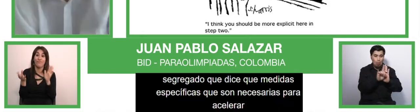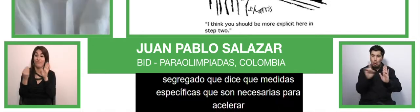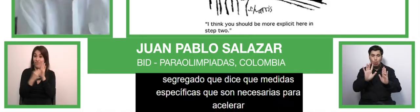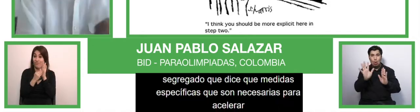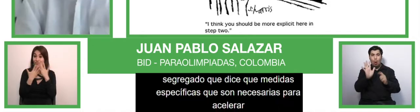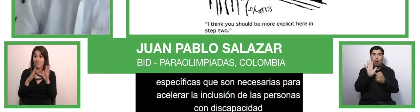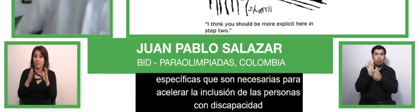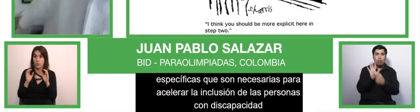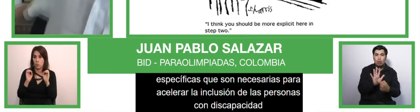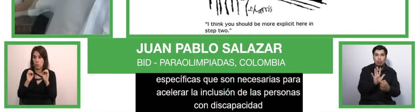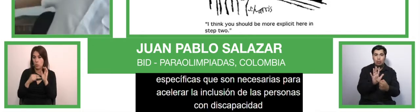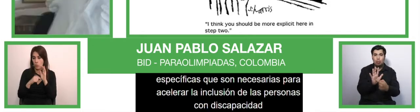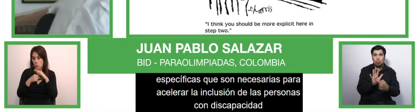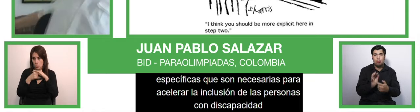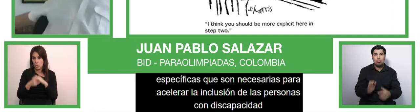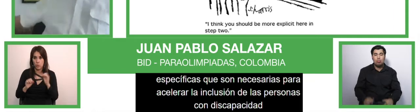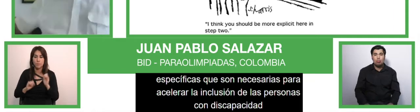discriminatorios